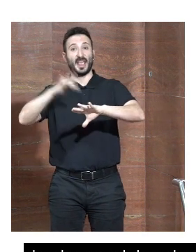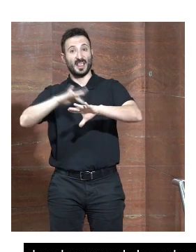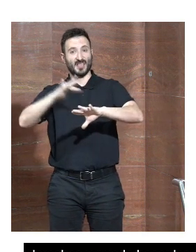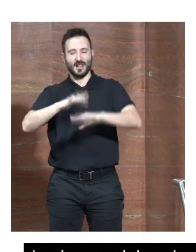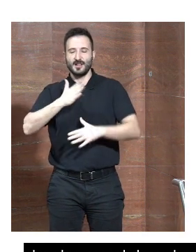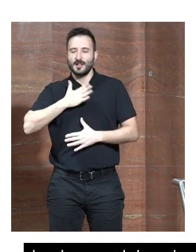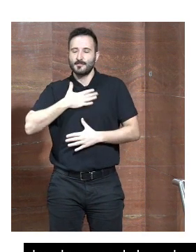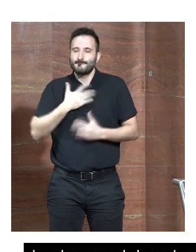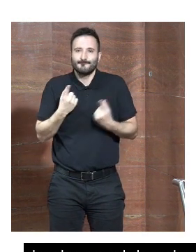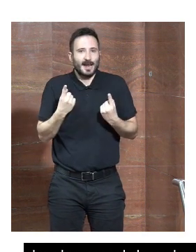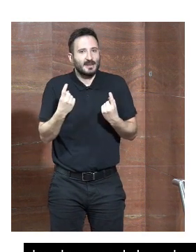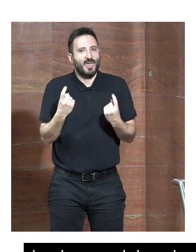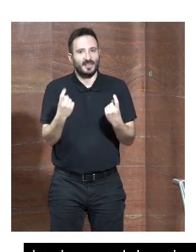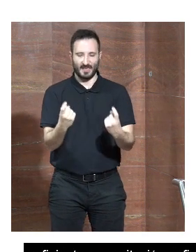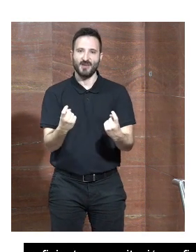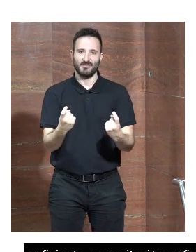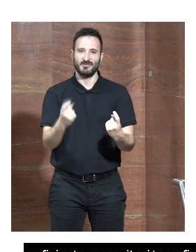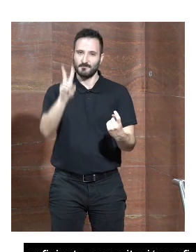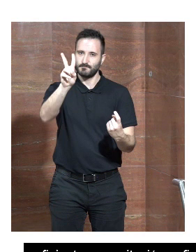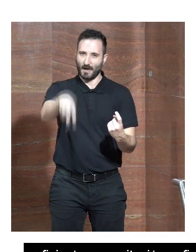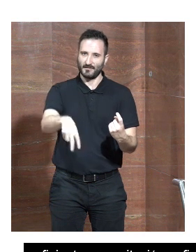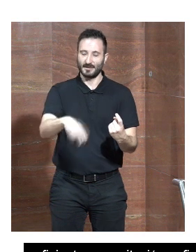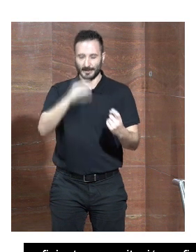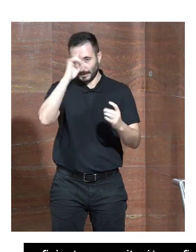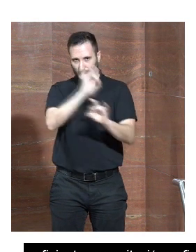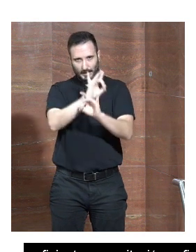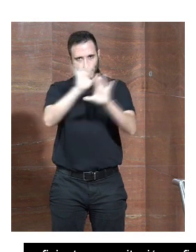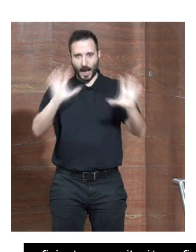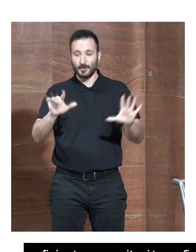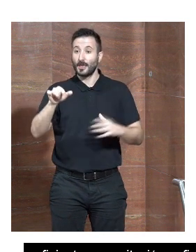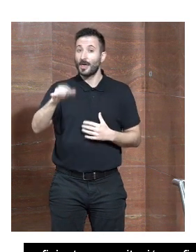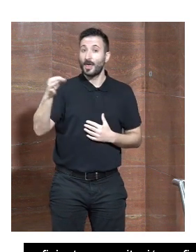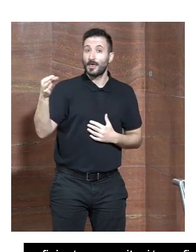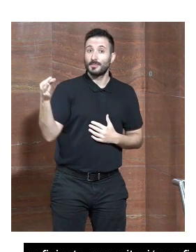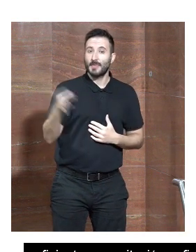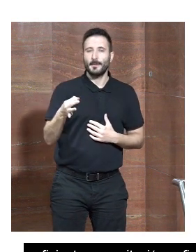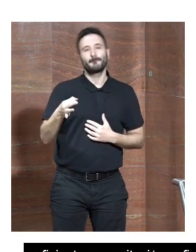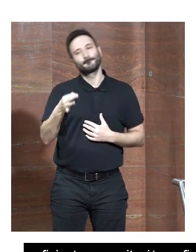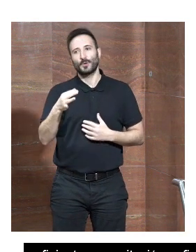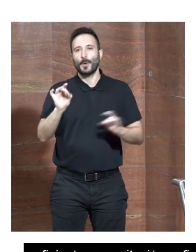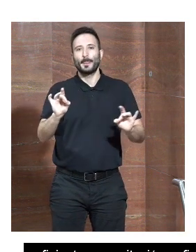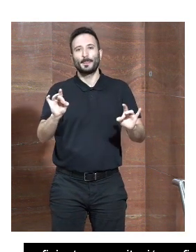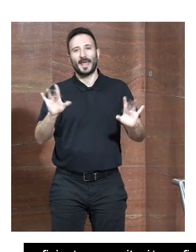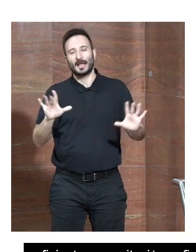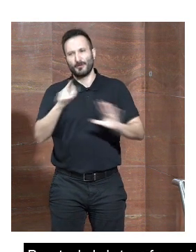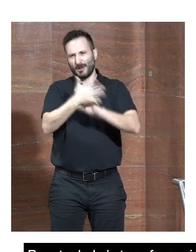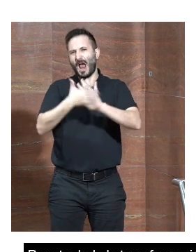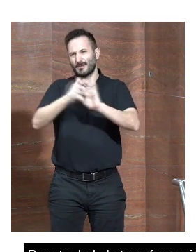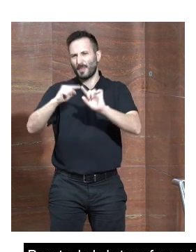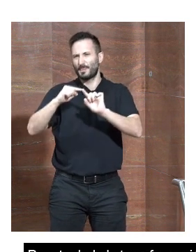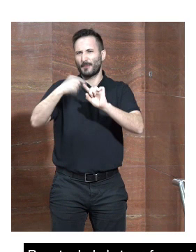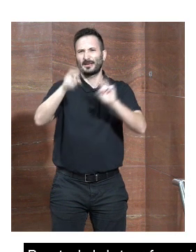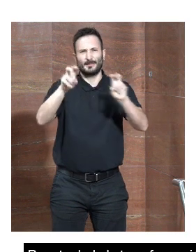una necesidad. Yo creo que es evidente. Tiene que ser sensible, y ahora hablaremos de lo que